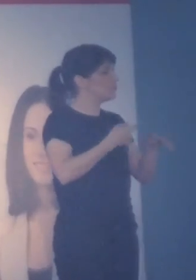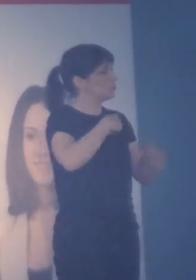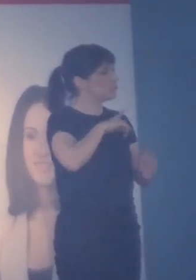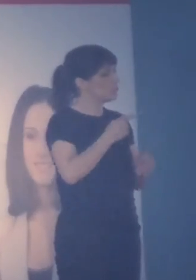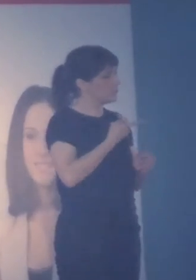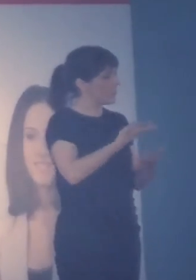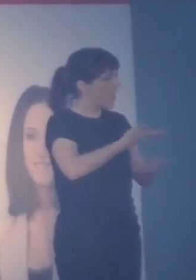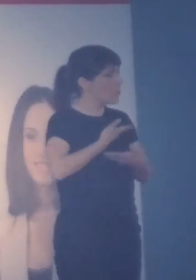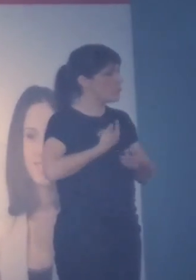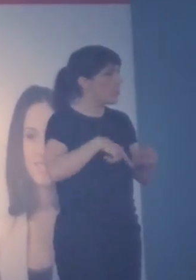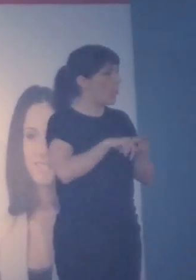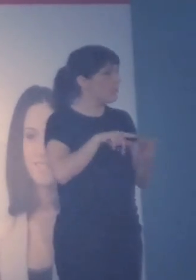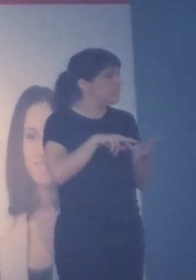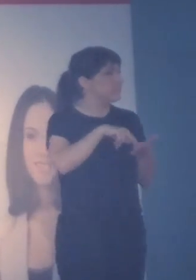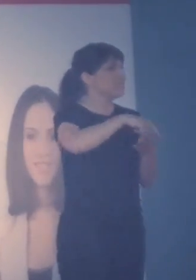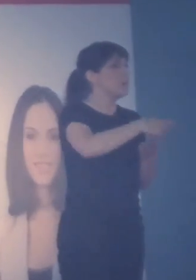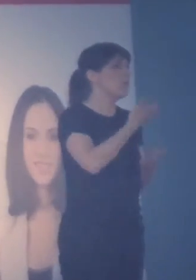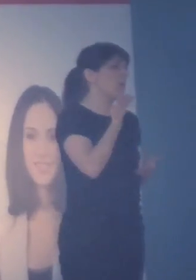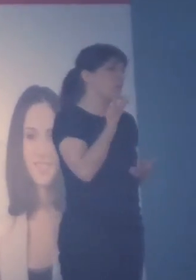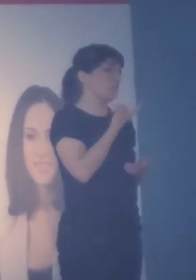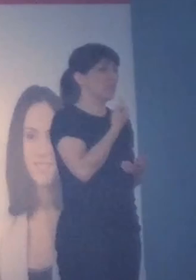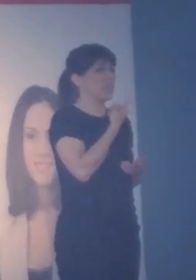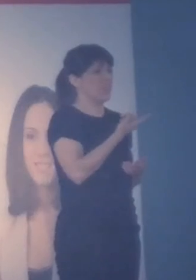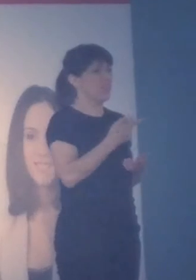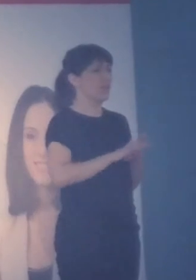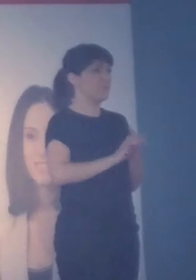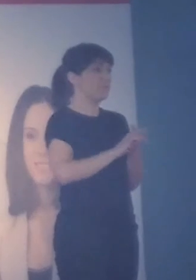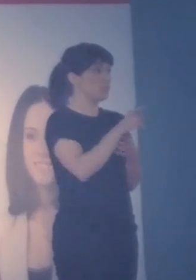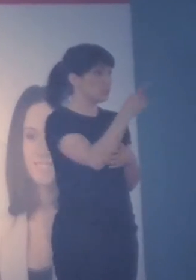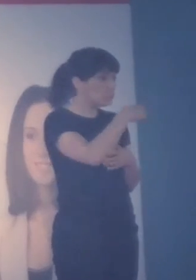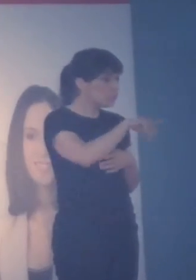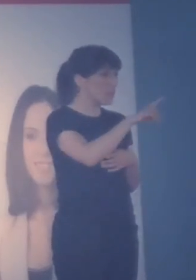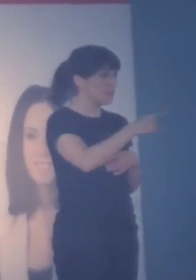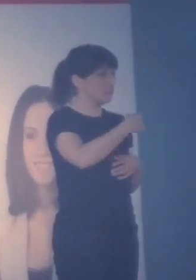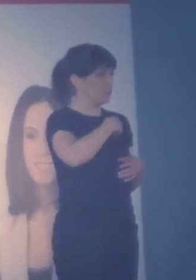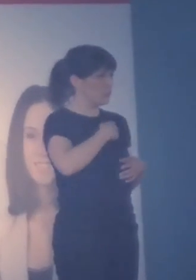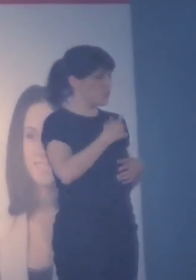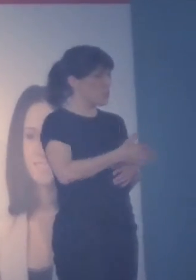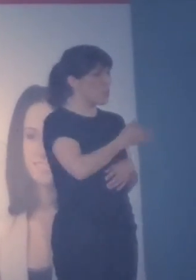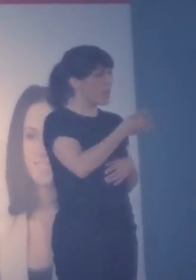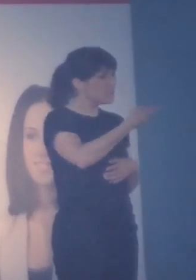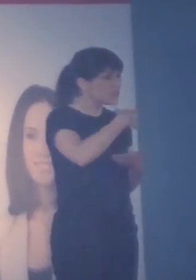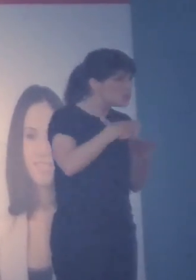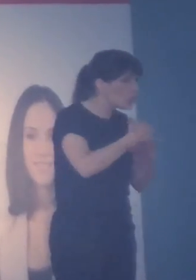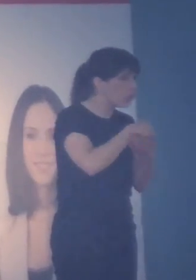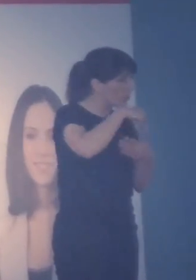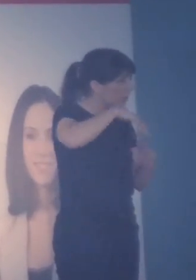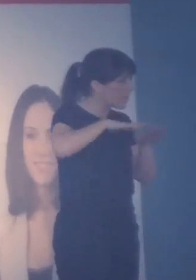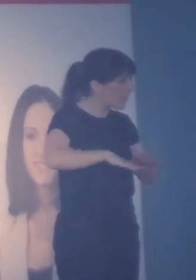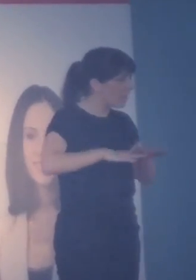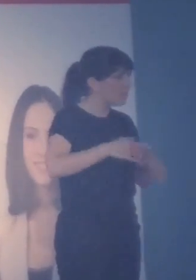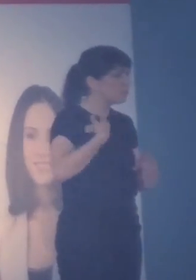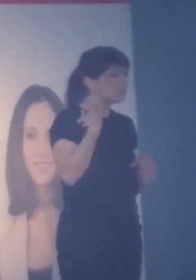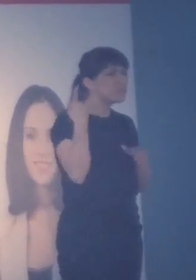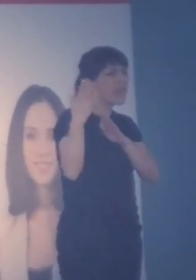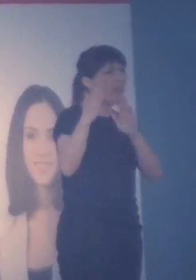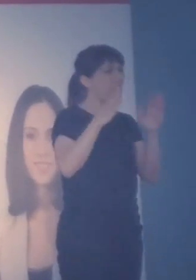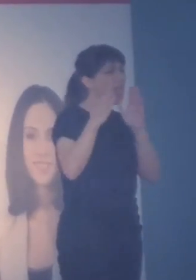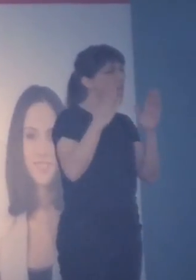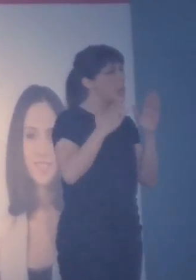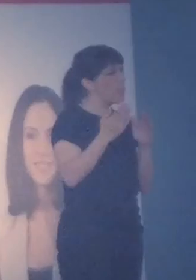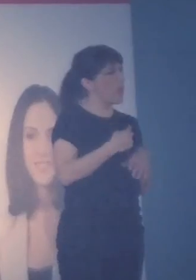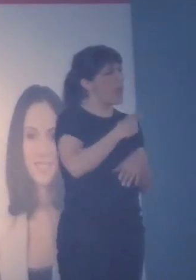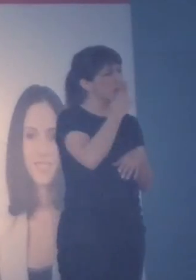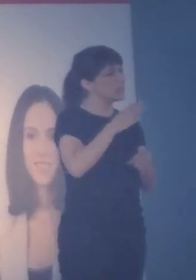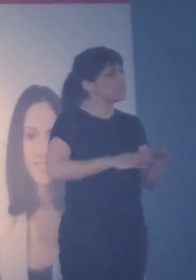Primero, contra el franquismo, porque queridos amigos, vos, eu y todos los que estamos aquí presentes, procedemos de la lucha